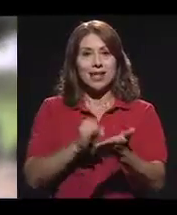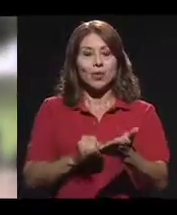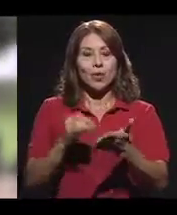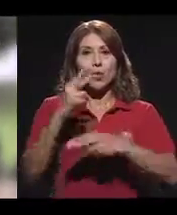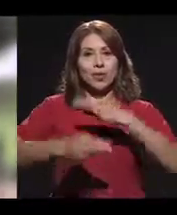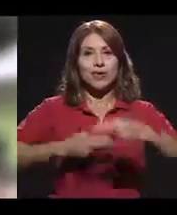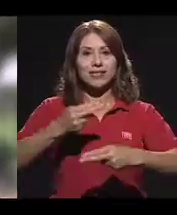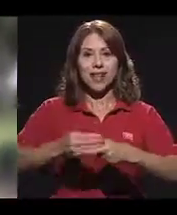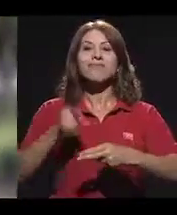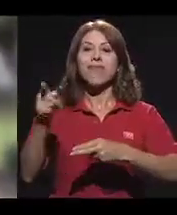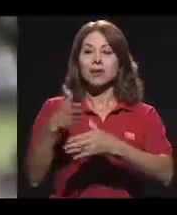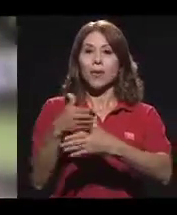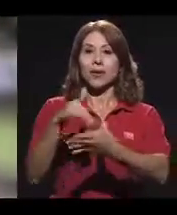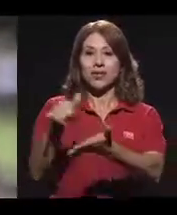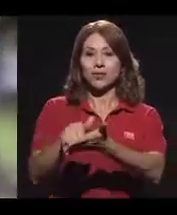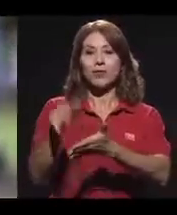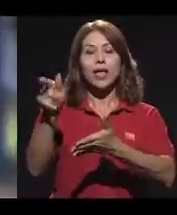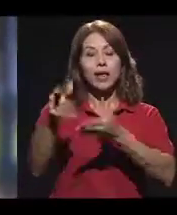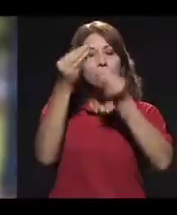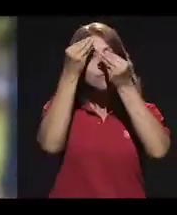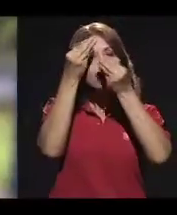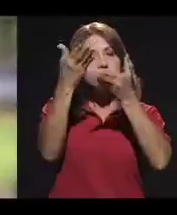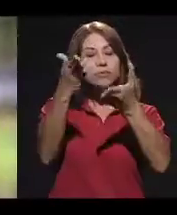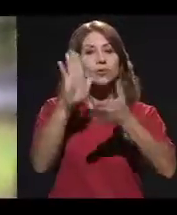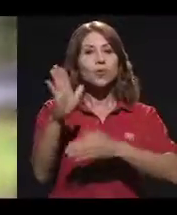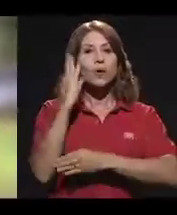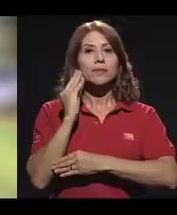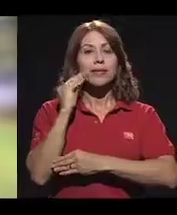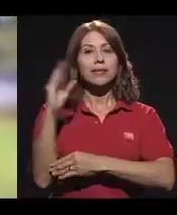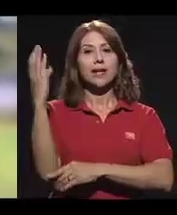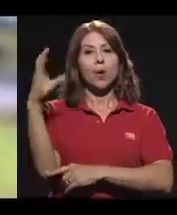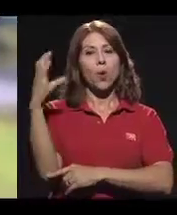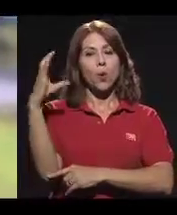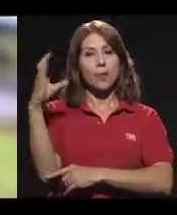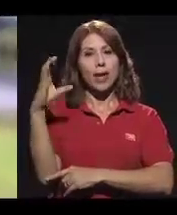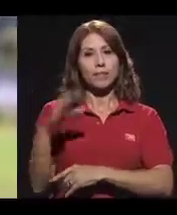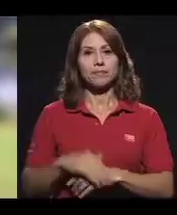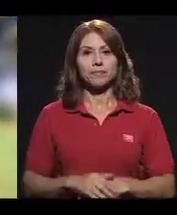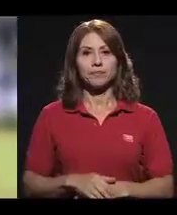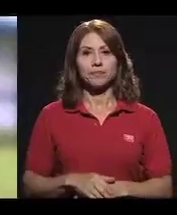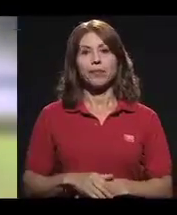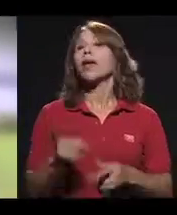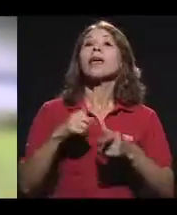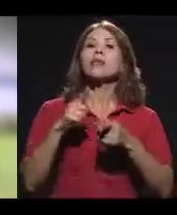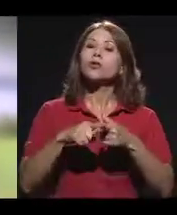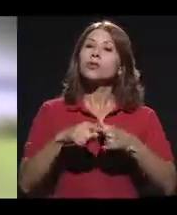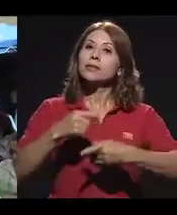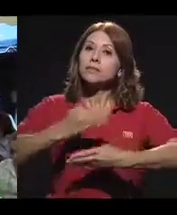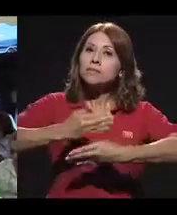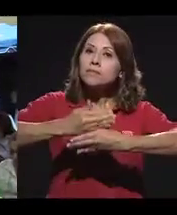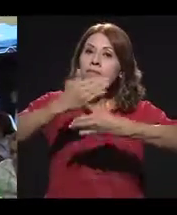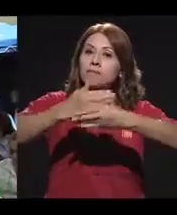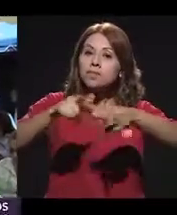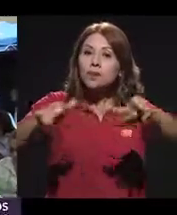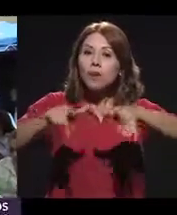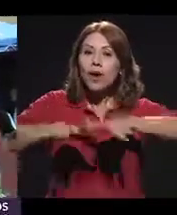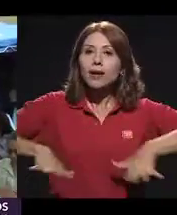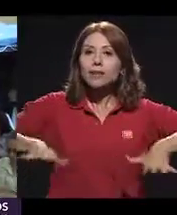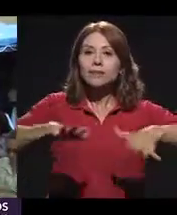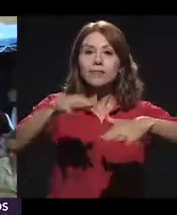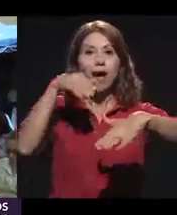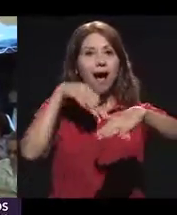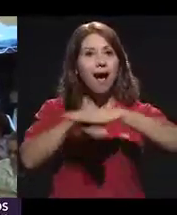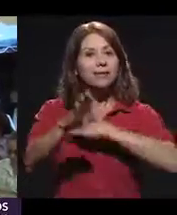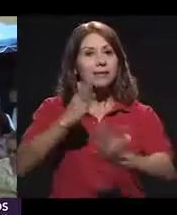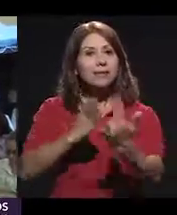con colegas ticos su experiencia en Colombia. Entonces, hacer y posibilitar espacios accesibles es posibilitarle la vida a